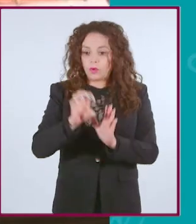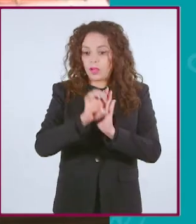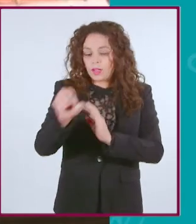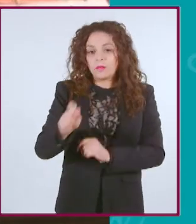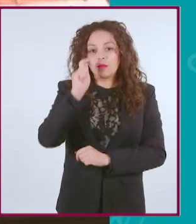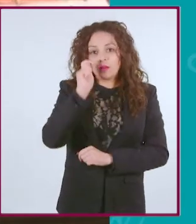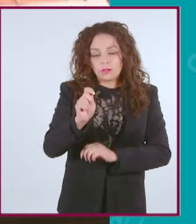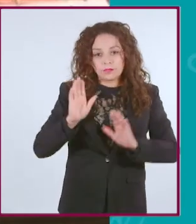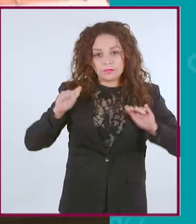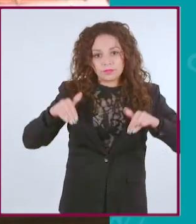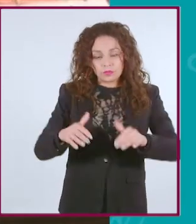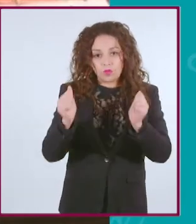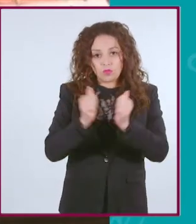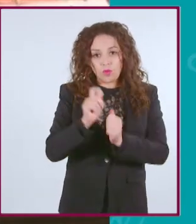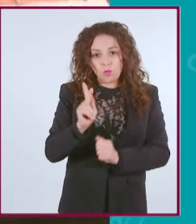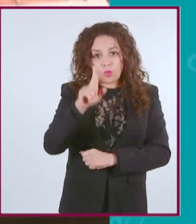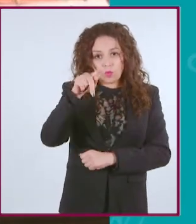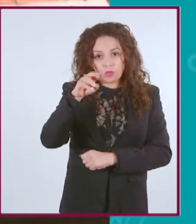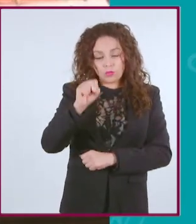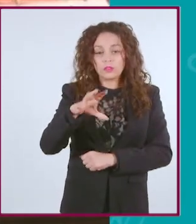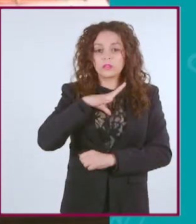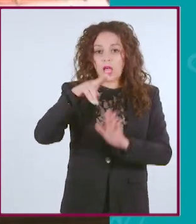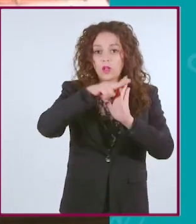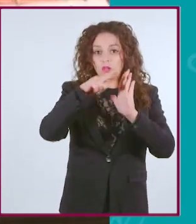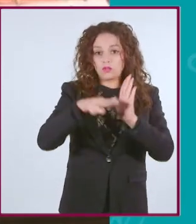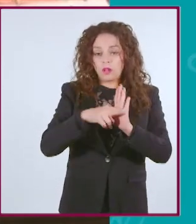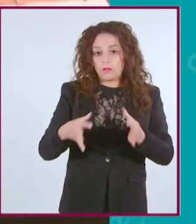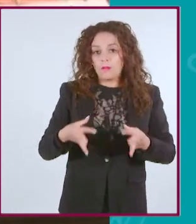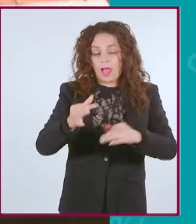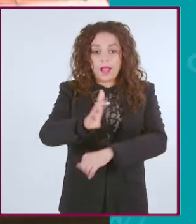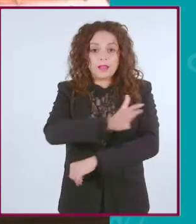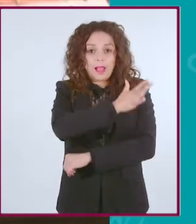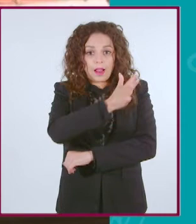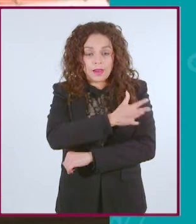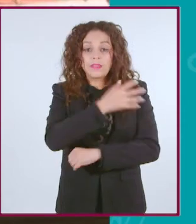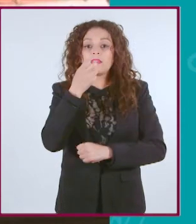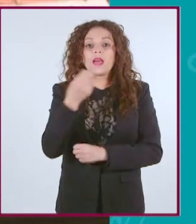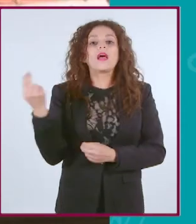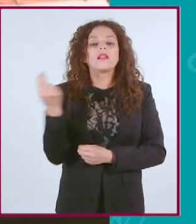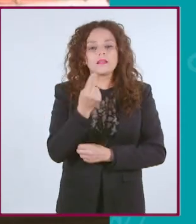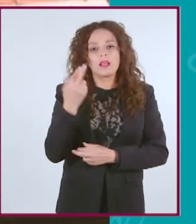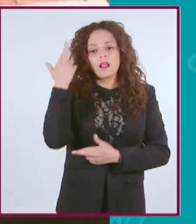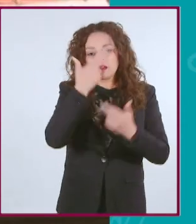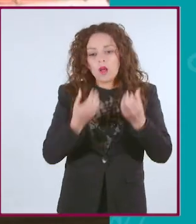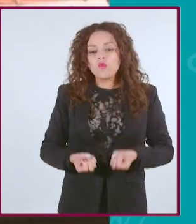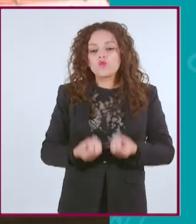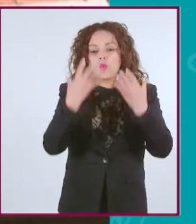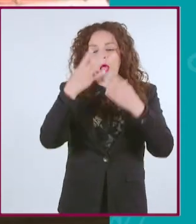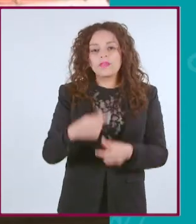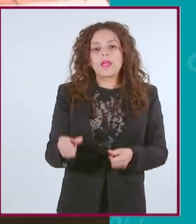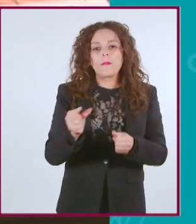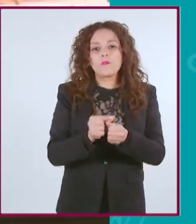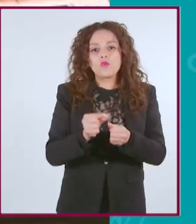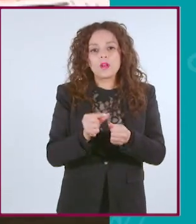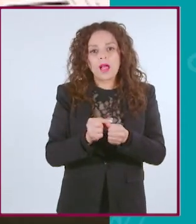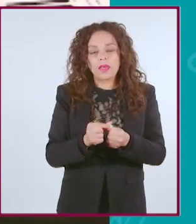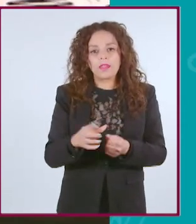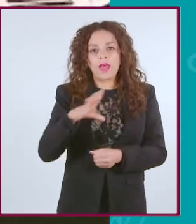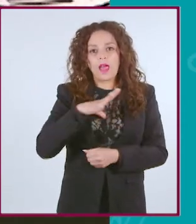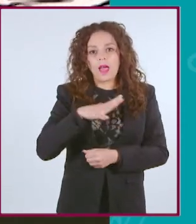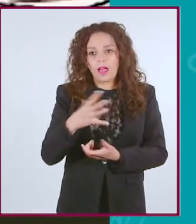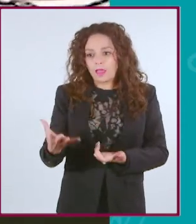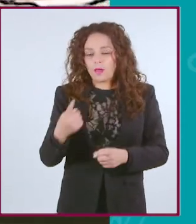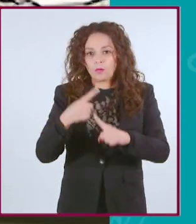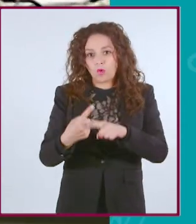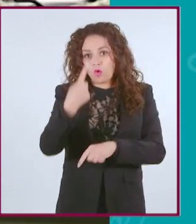puntadas, que las puntadas vienen por normas de calidad, nosotros tenemos que analizar las puntadas, cuántas pulgadas por puntadas tiene en una pulgada, y